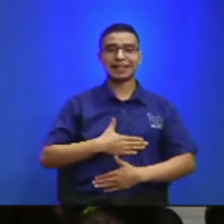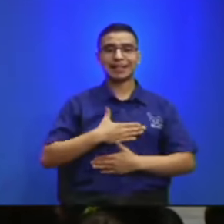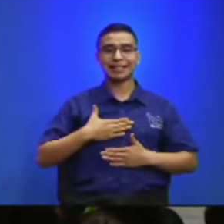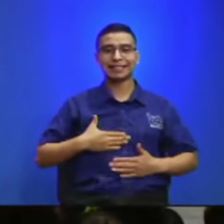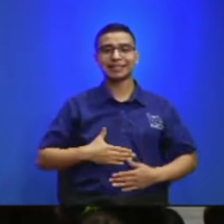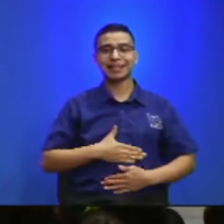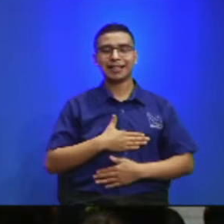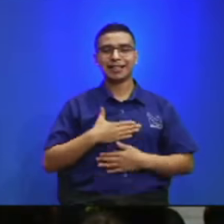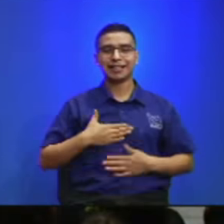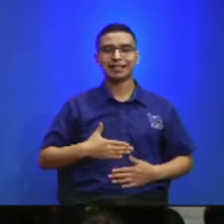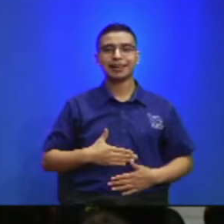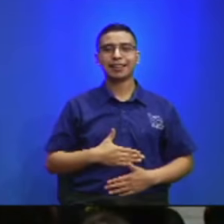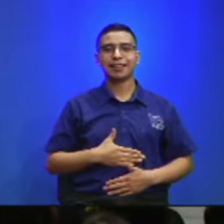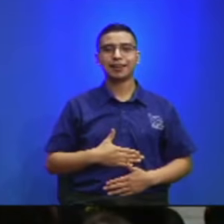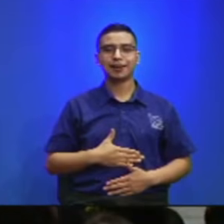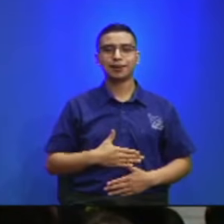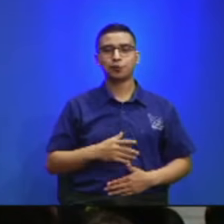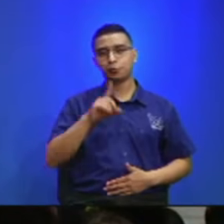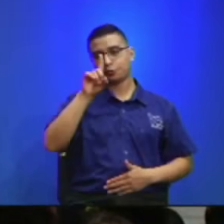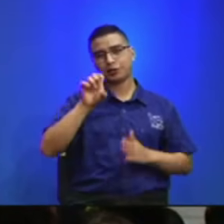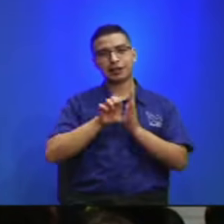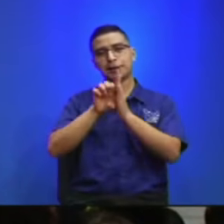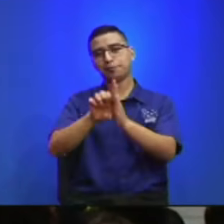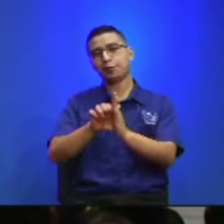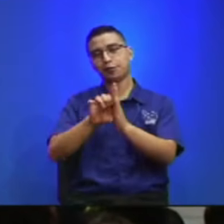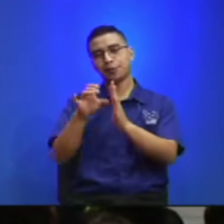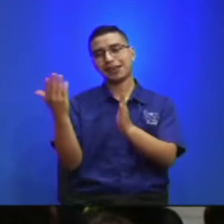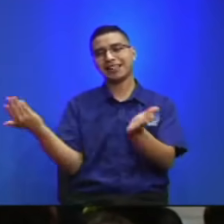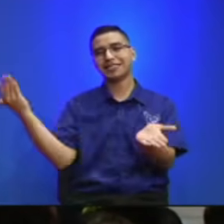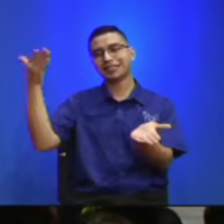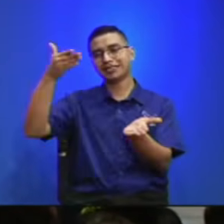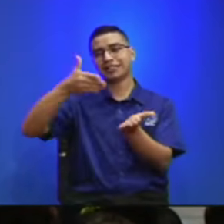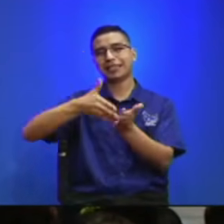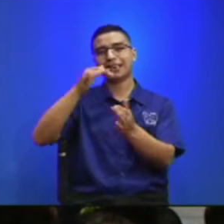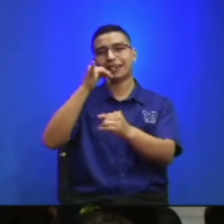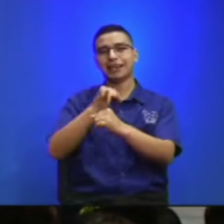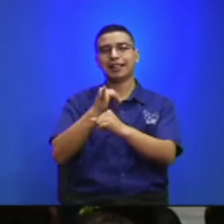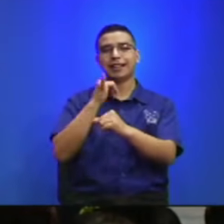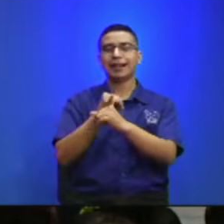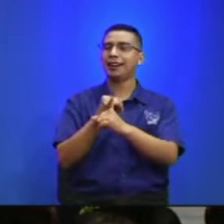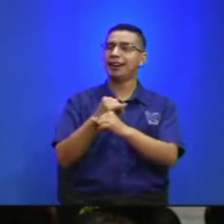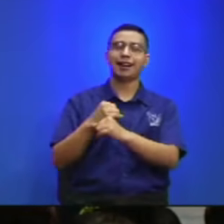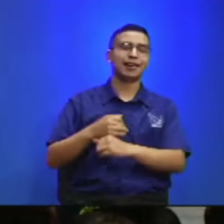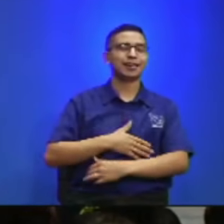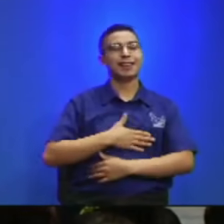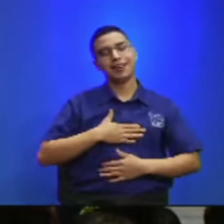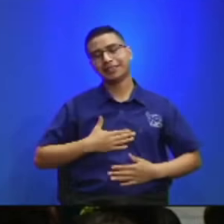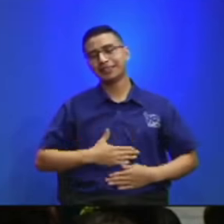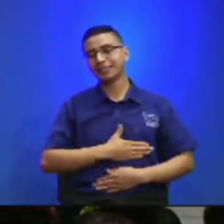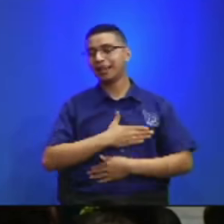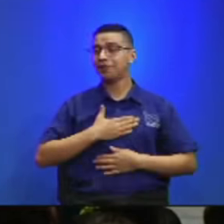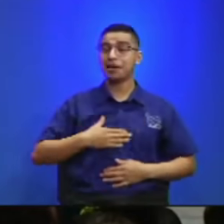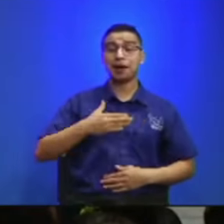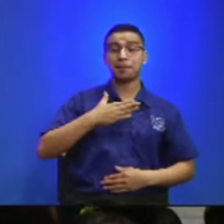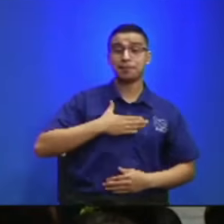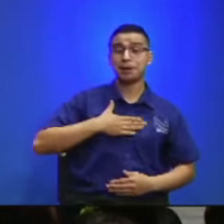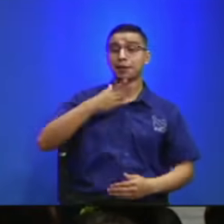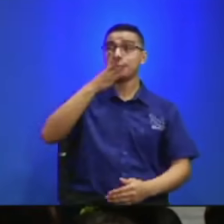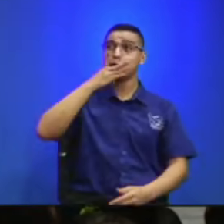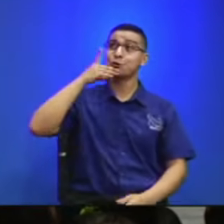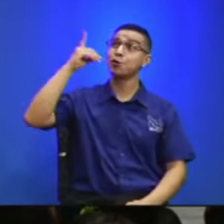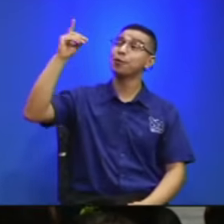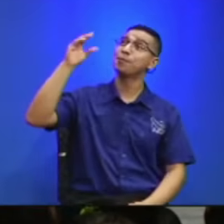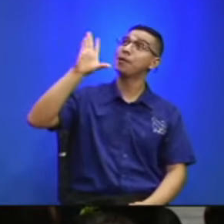a la iglesia que deleite rico me va a hablar el señor le voy a contar mis